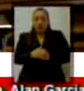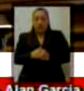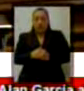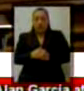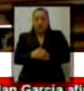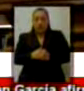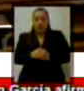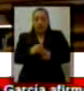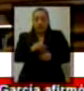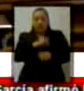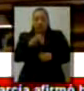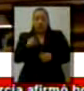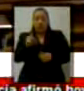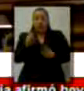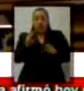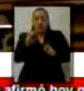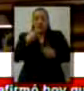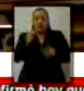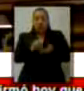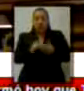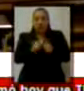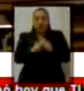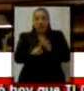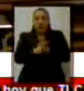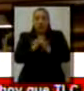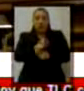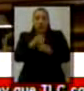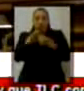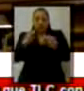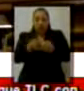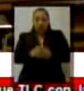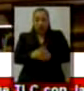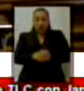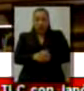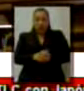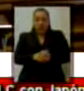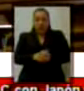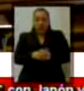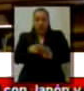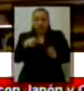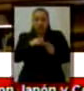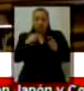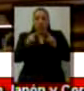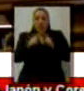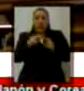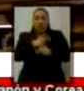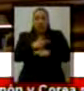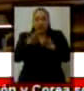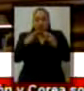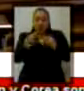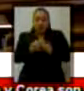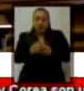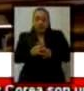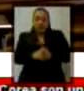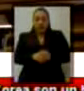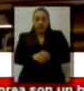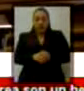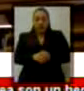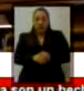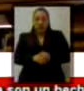quiénes pueden ser parte de este tema, quiénes se le aplica esta ley de violencia familiar. Y encontramos que la violencia familiar se